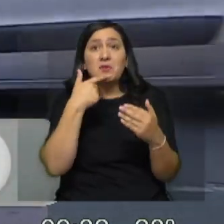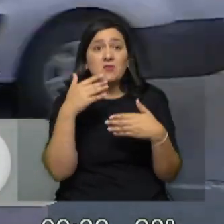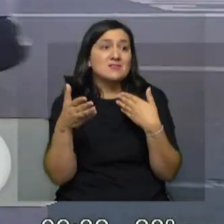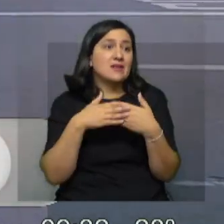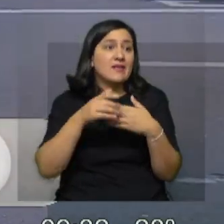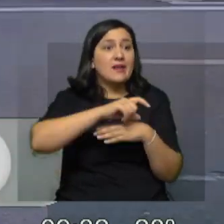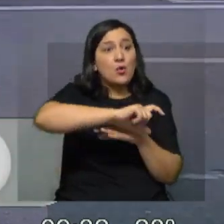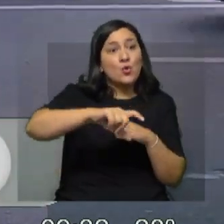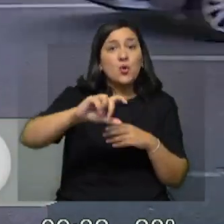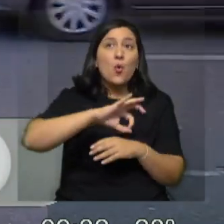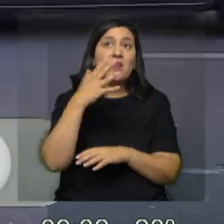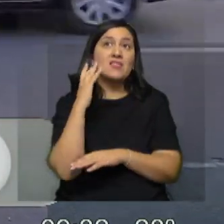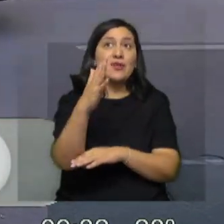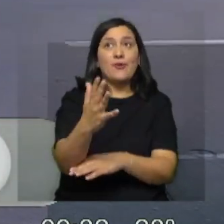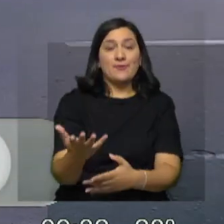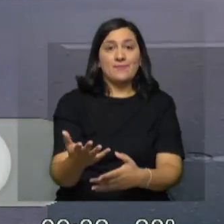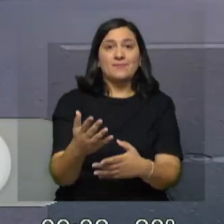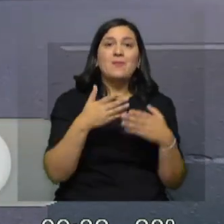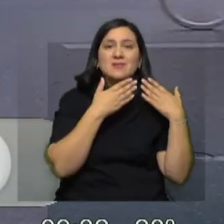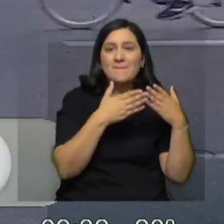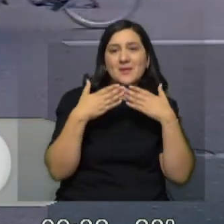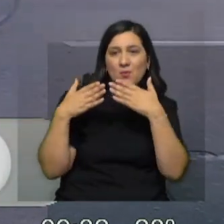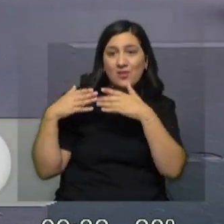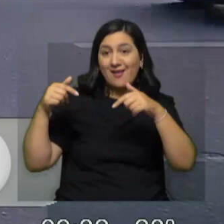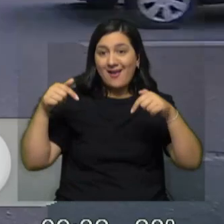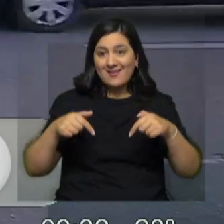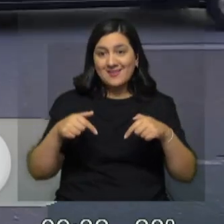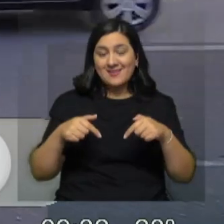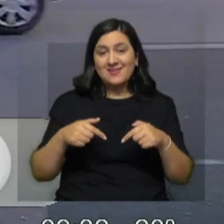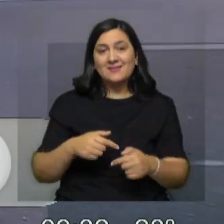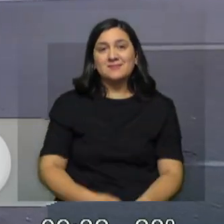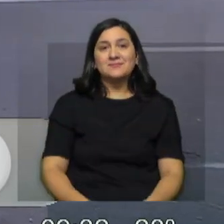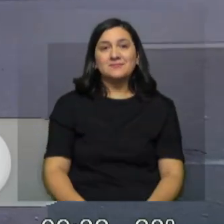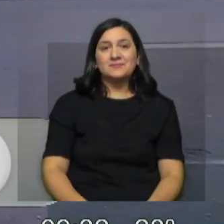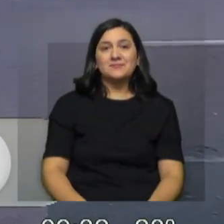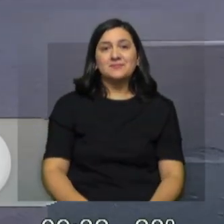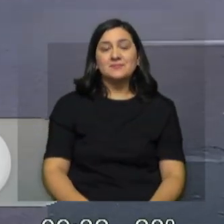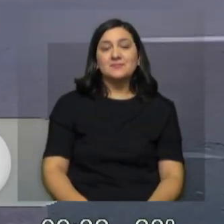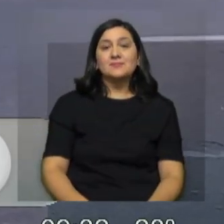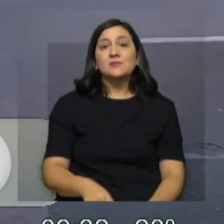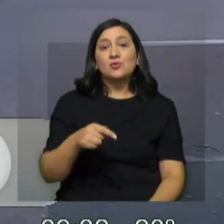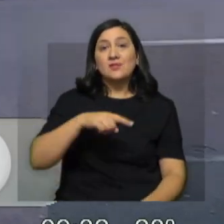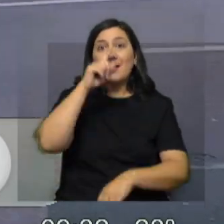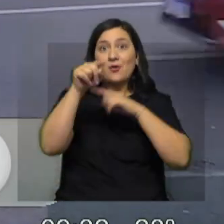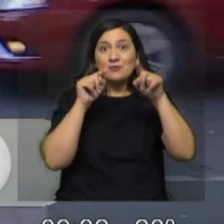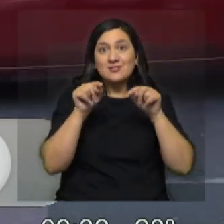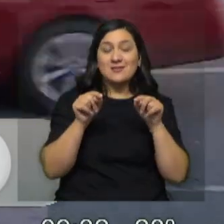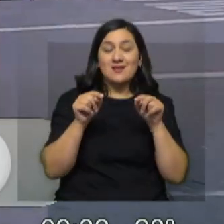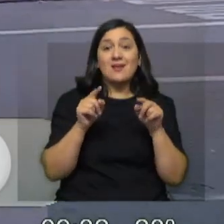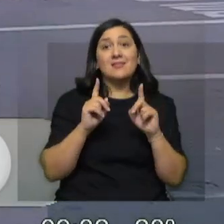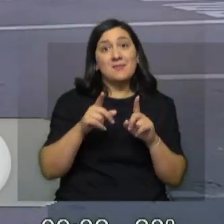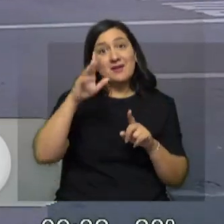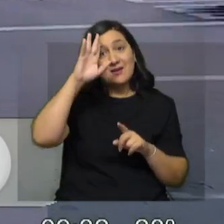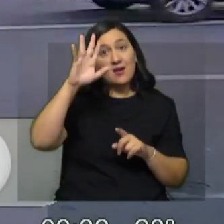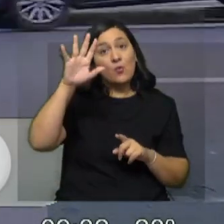al interior del país? Todo eso, Fito, lo vamos a dilucidar aquí en este móvil a propósito de esta consigna del día de hoy. También hay que